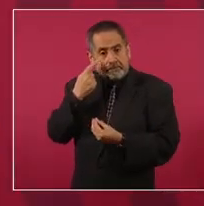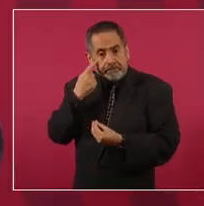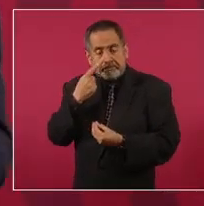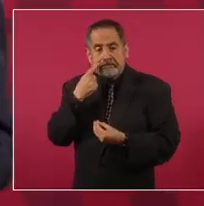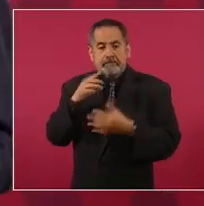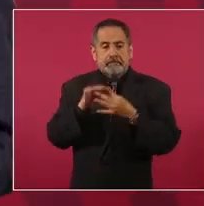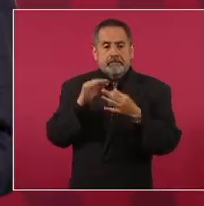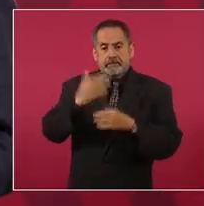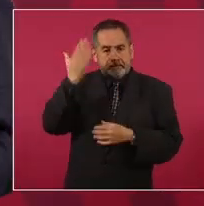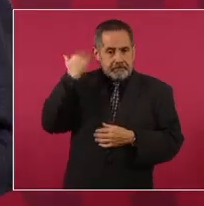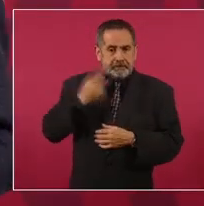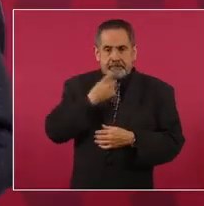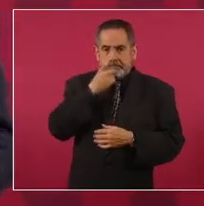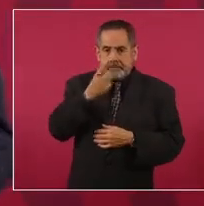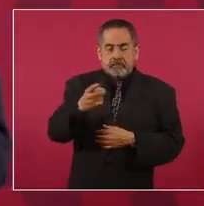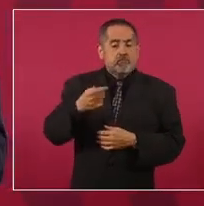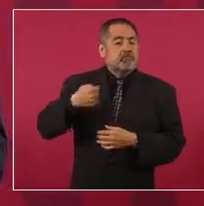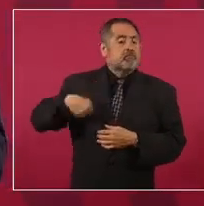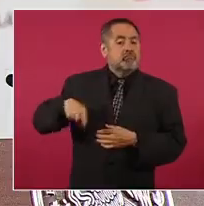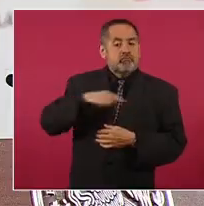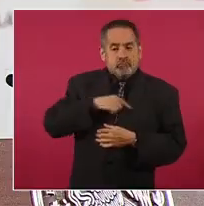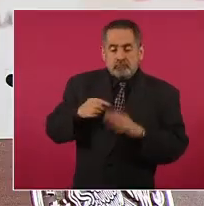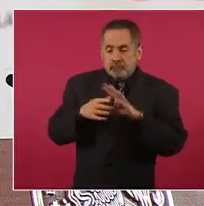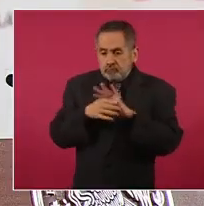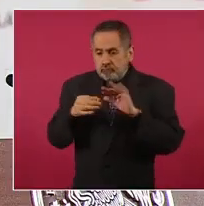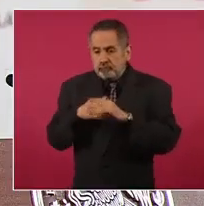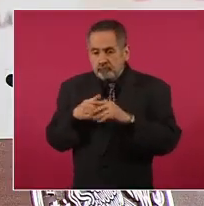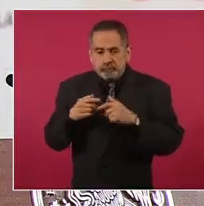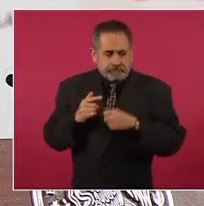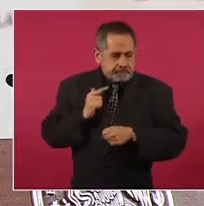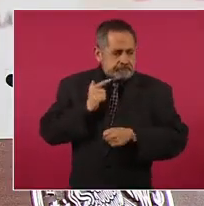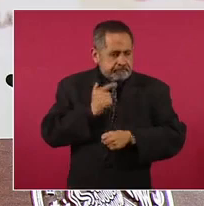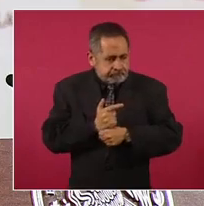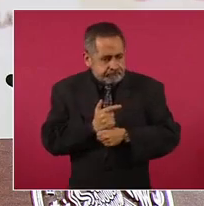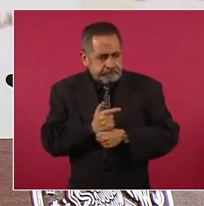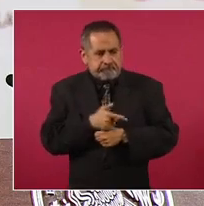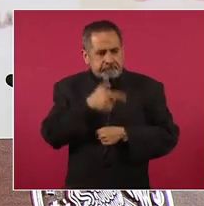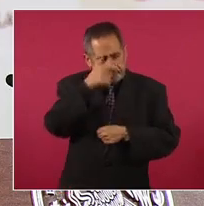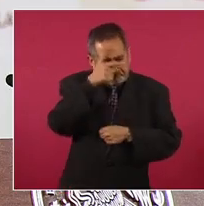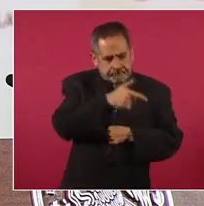que desde un principio nosotros hemos venido identificando